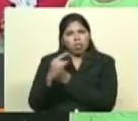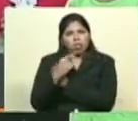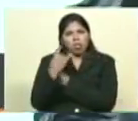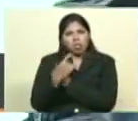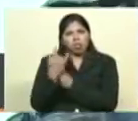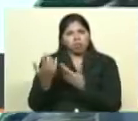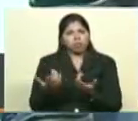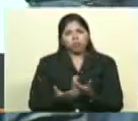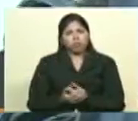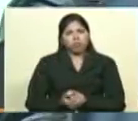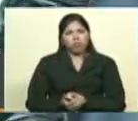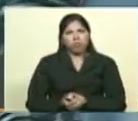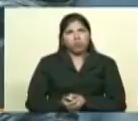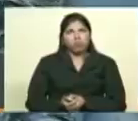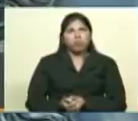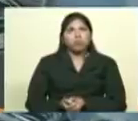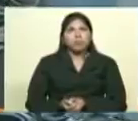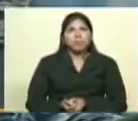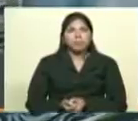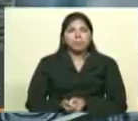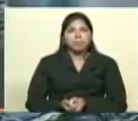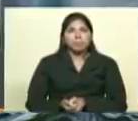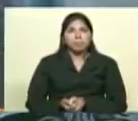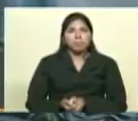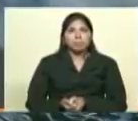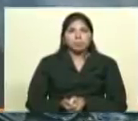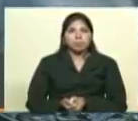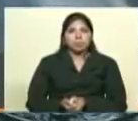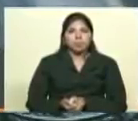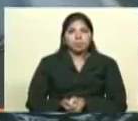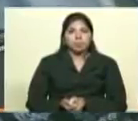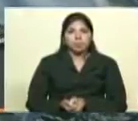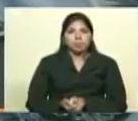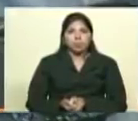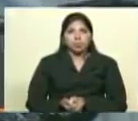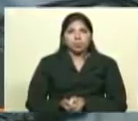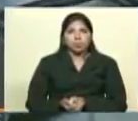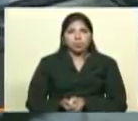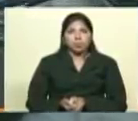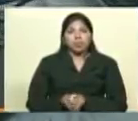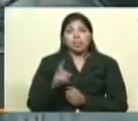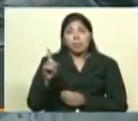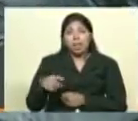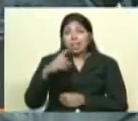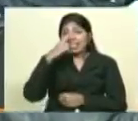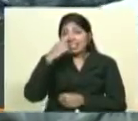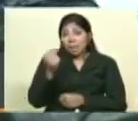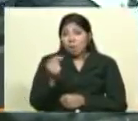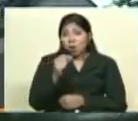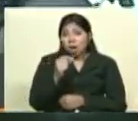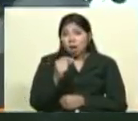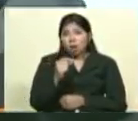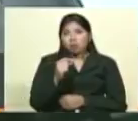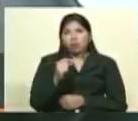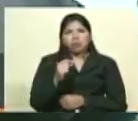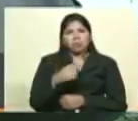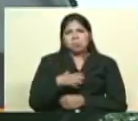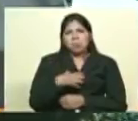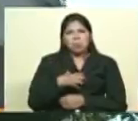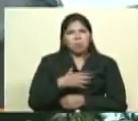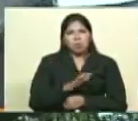No pudieron apagar la llama libertaria de Bolívar y de Zamora el siglo XX de golpes de